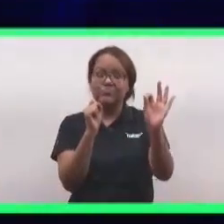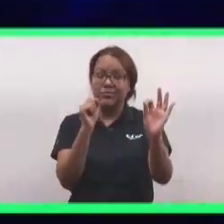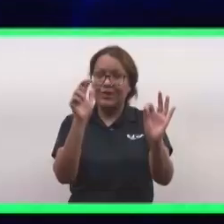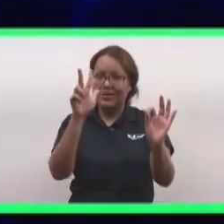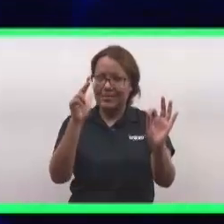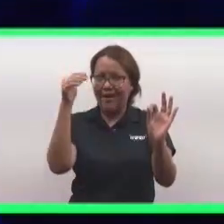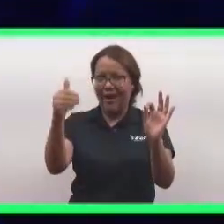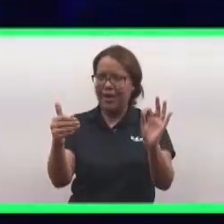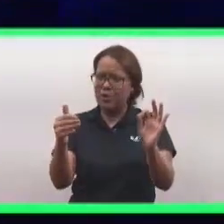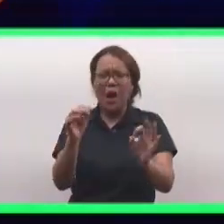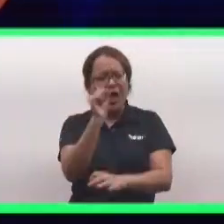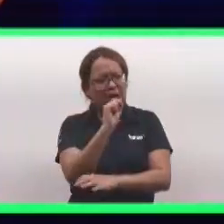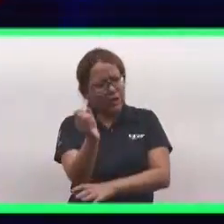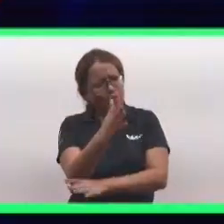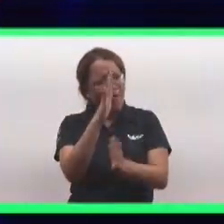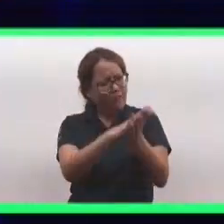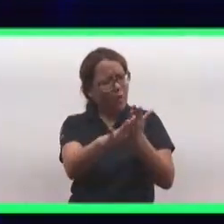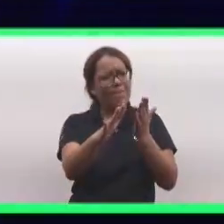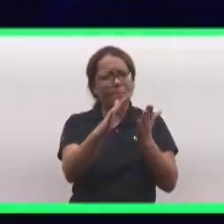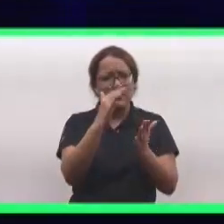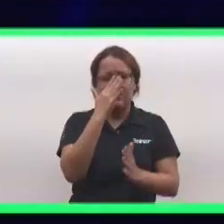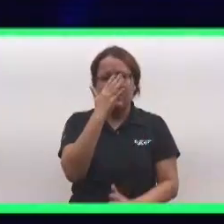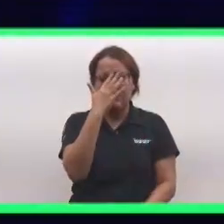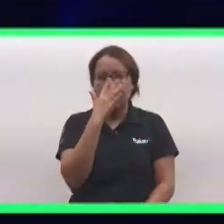3 años, 4 años, cambia su carro.